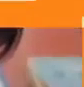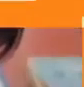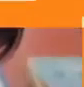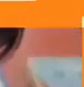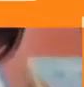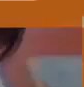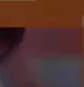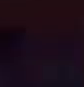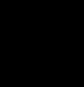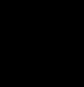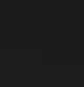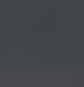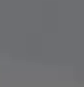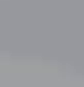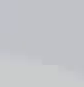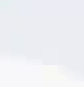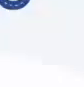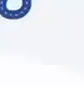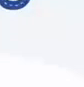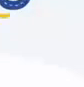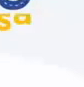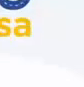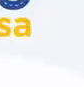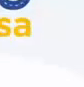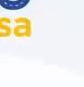secundaria.